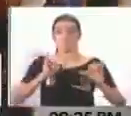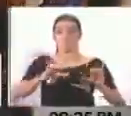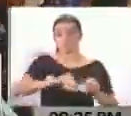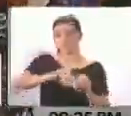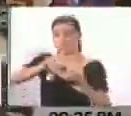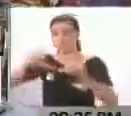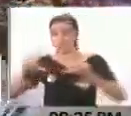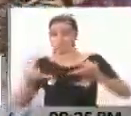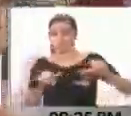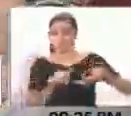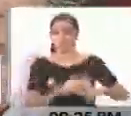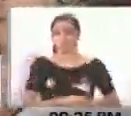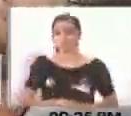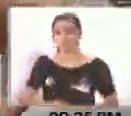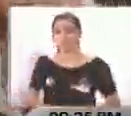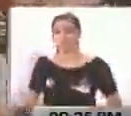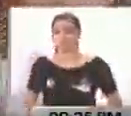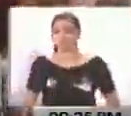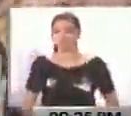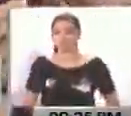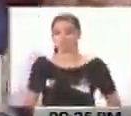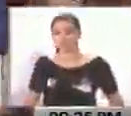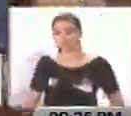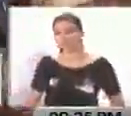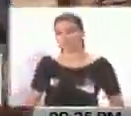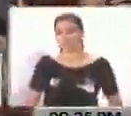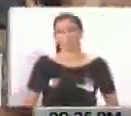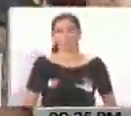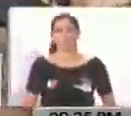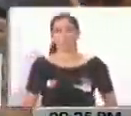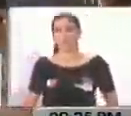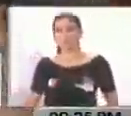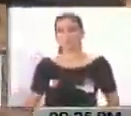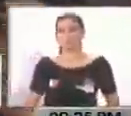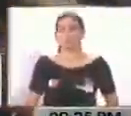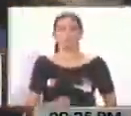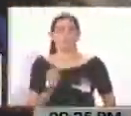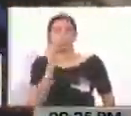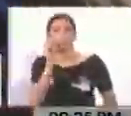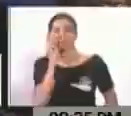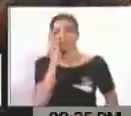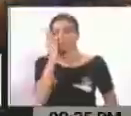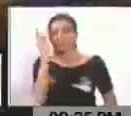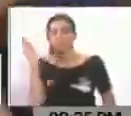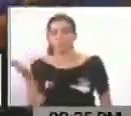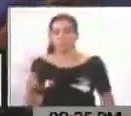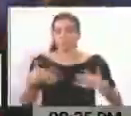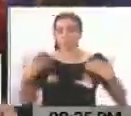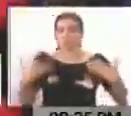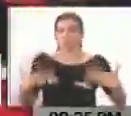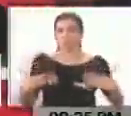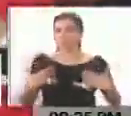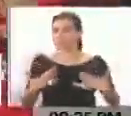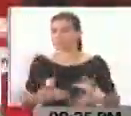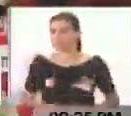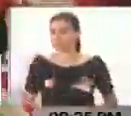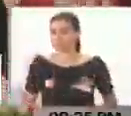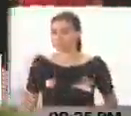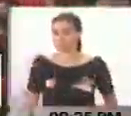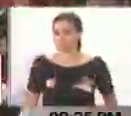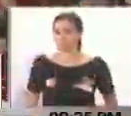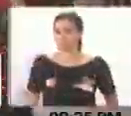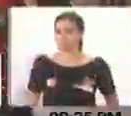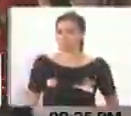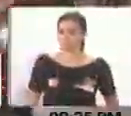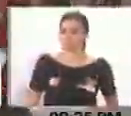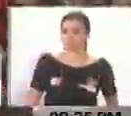De Simancas Carrasquero, el tejedor de alegrías. De Simancas Carrasquero, el